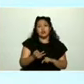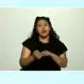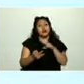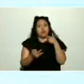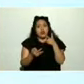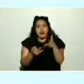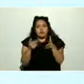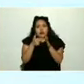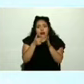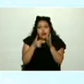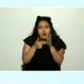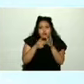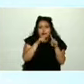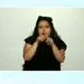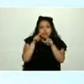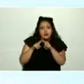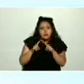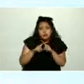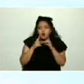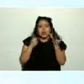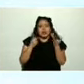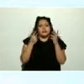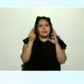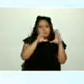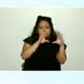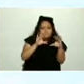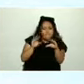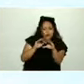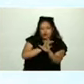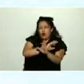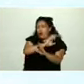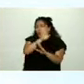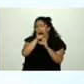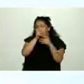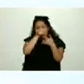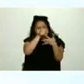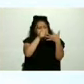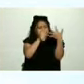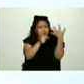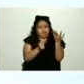las herramientas académicas para que ellos puedan